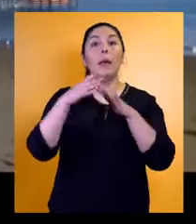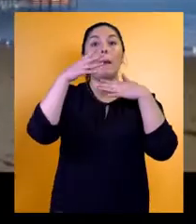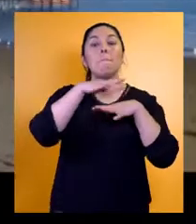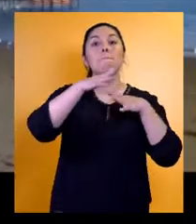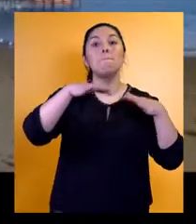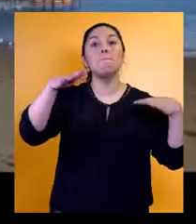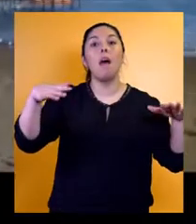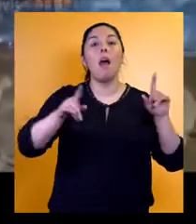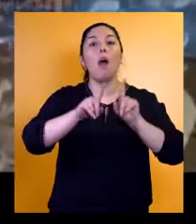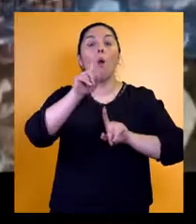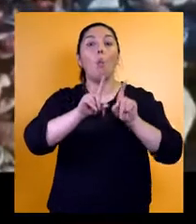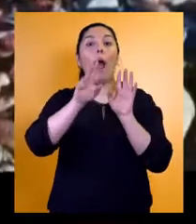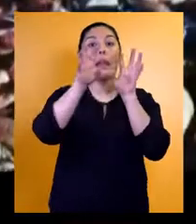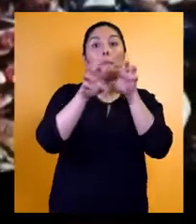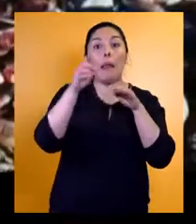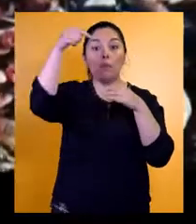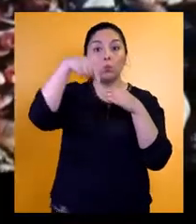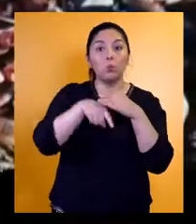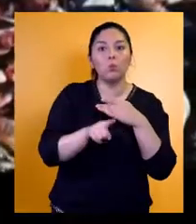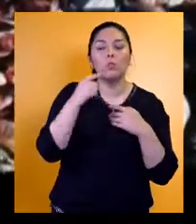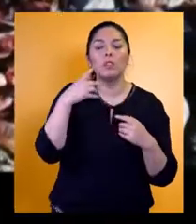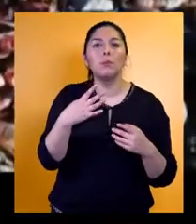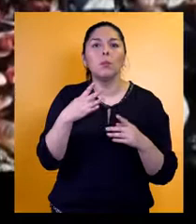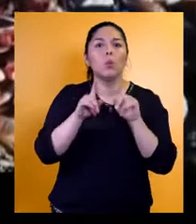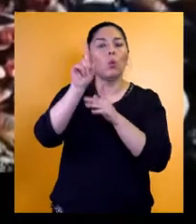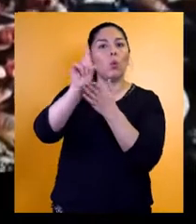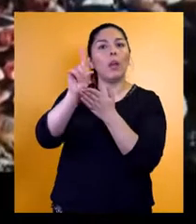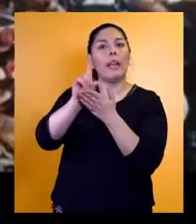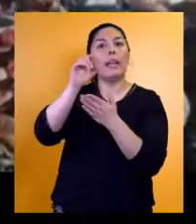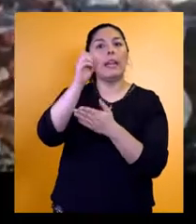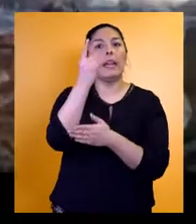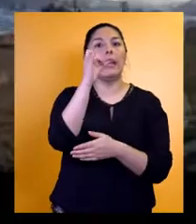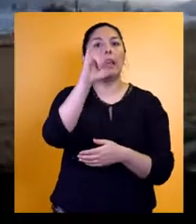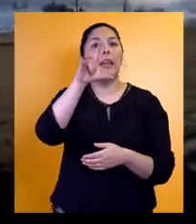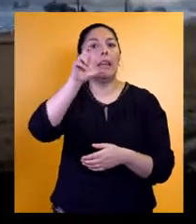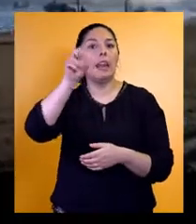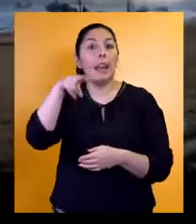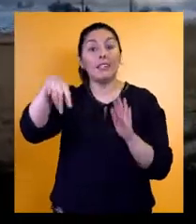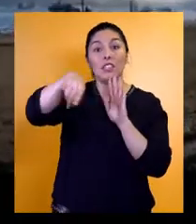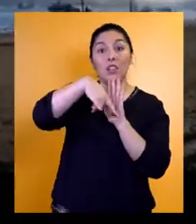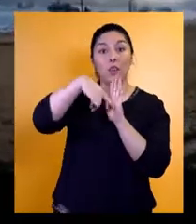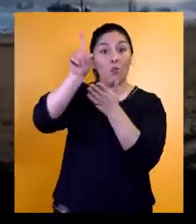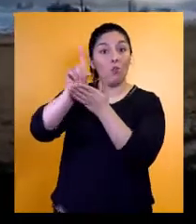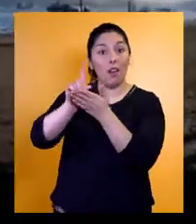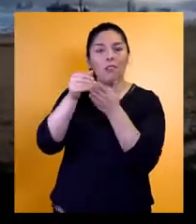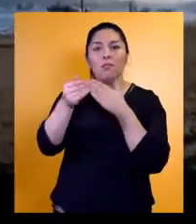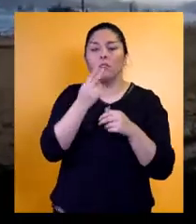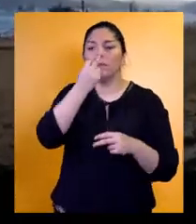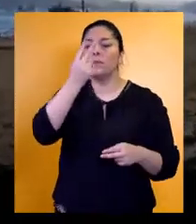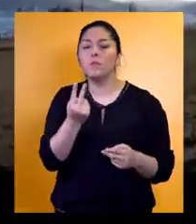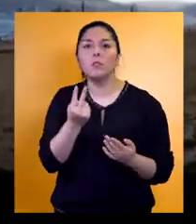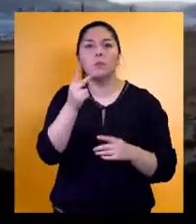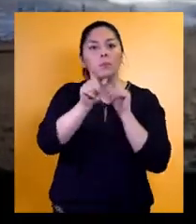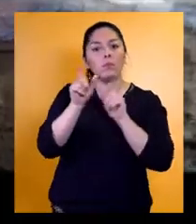De a poco la corriente ha ido arrastrando las especies de vuelta al océano, sin embargo el hecho sorprendió a los habitantes de Keilen en la provincia de Chiloé. De acuerdo con lo